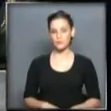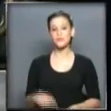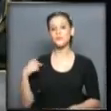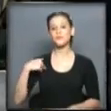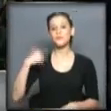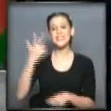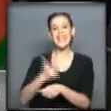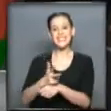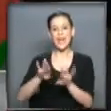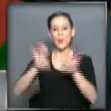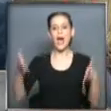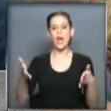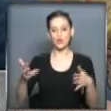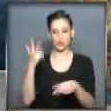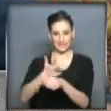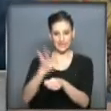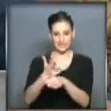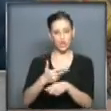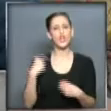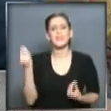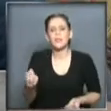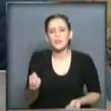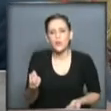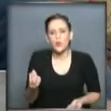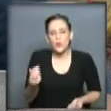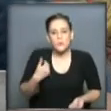en tercer vagón estoy. ¿Qué pasó?